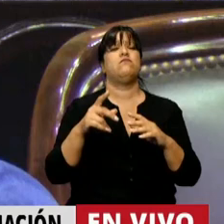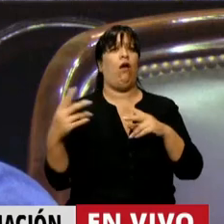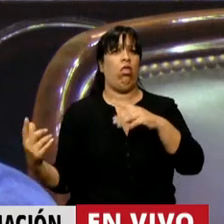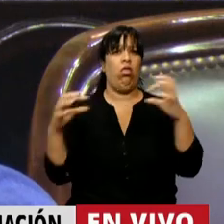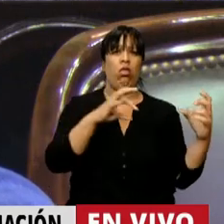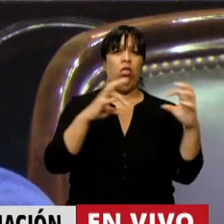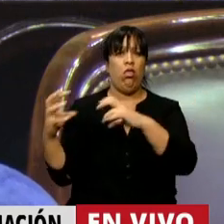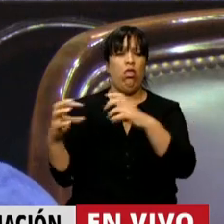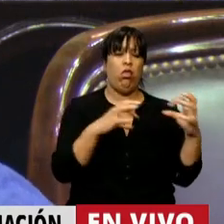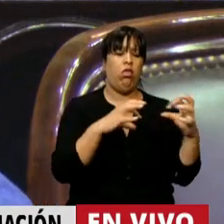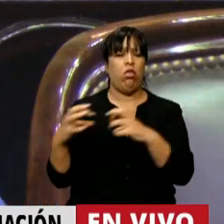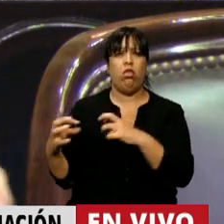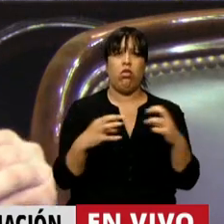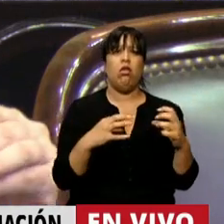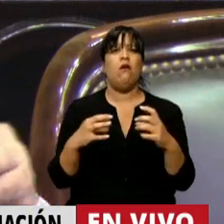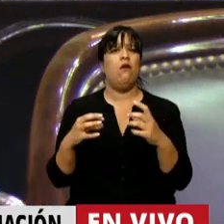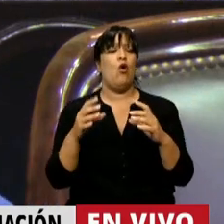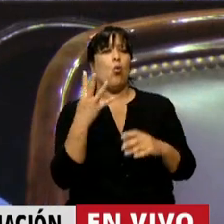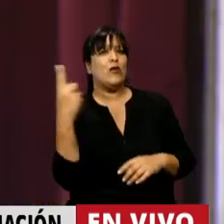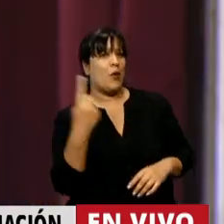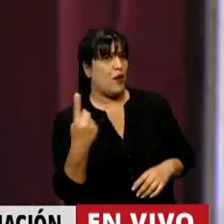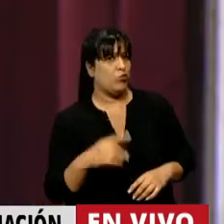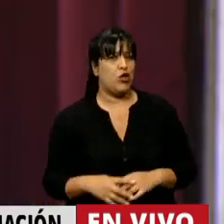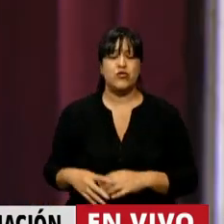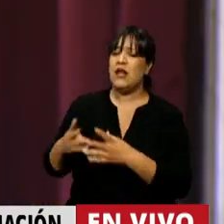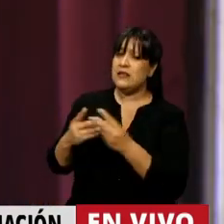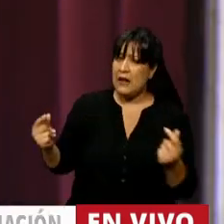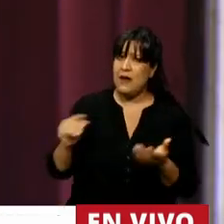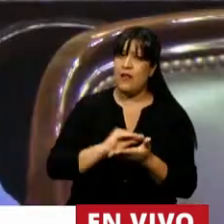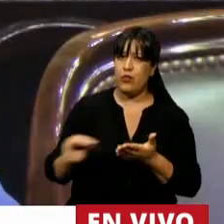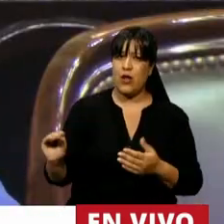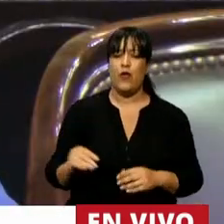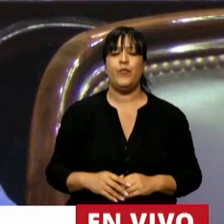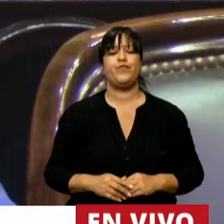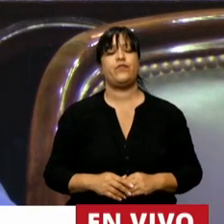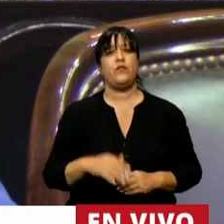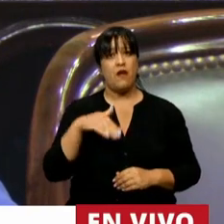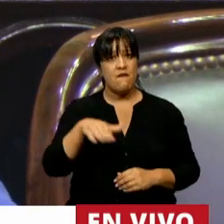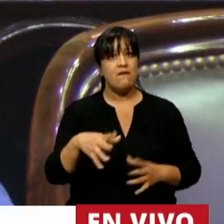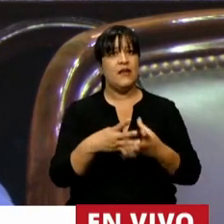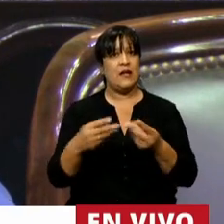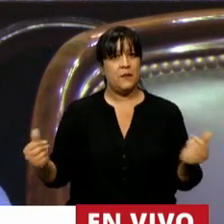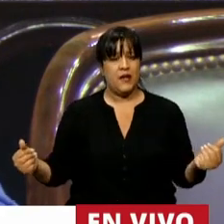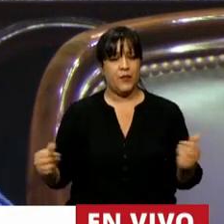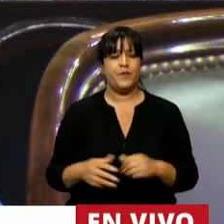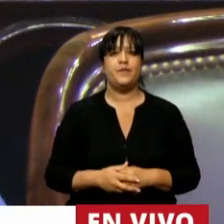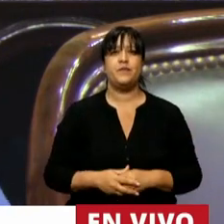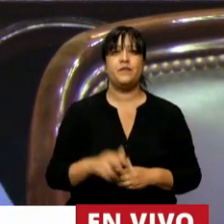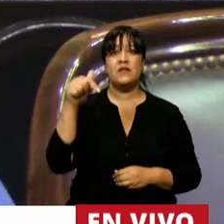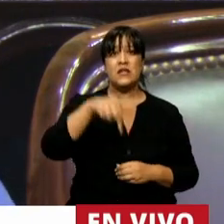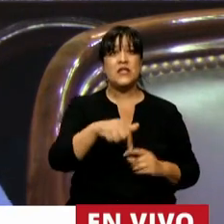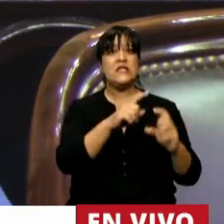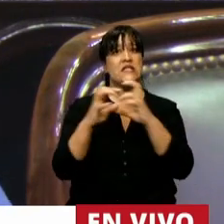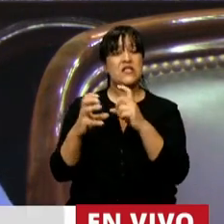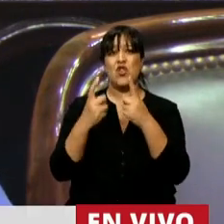4 minutos habló. Termine, diputado. 4 minutos. Termine, diputado. Para terminar, presidente. Mire, esta es una sesión